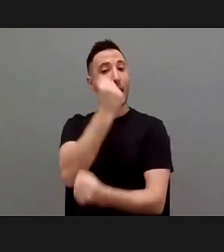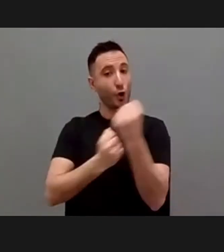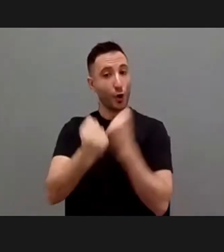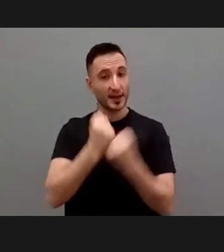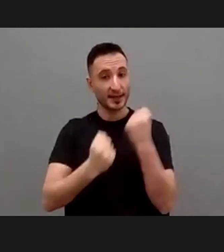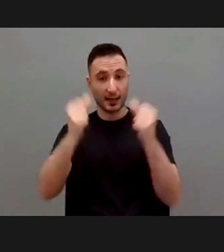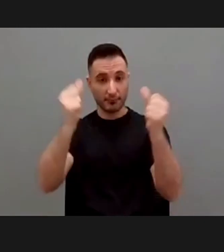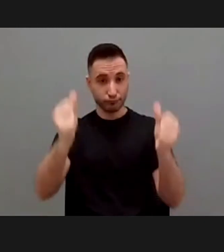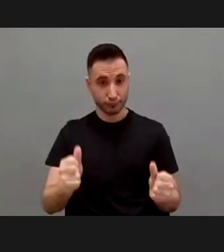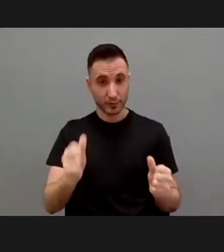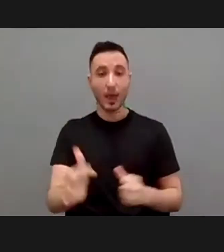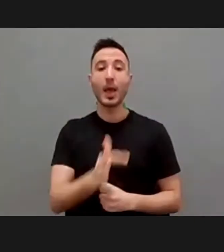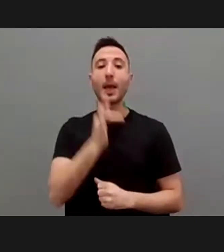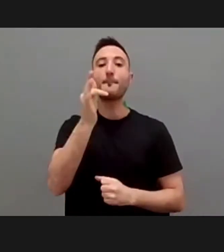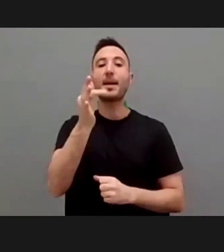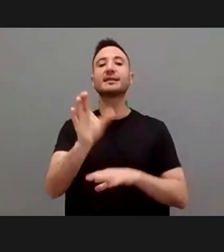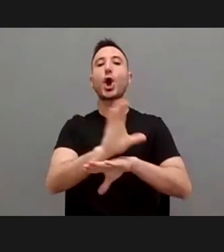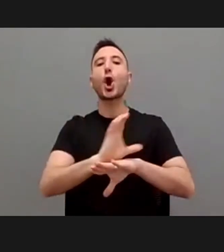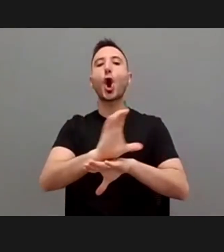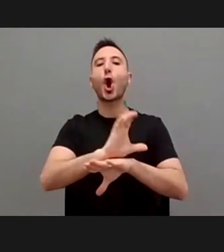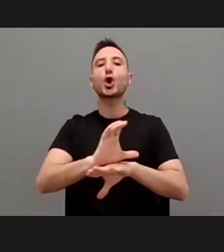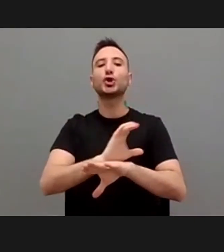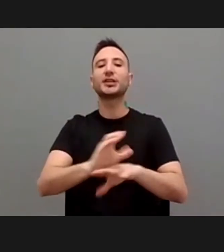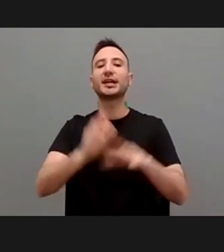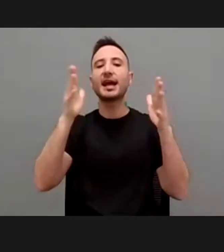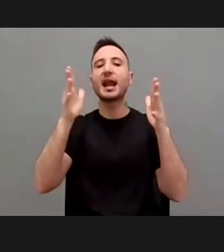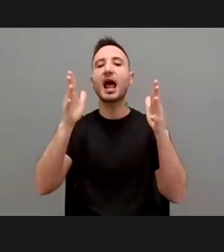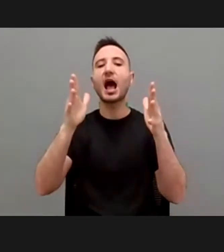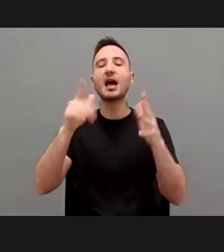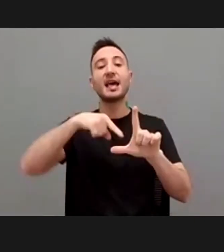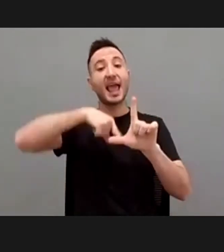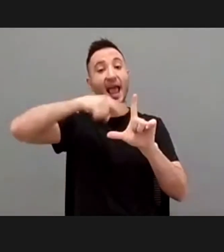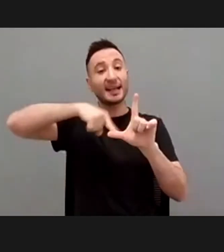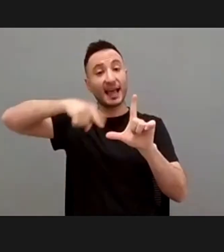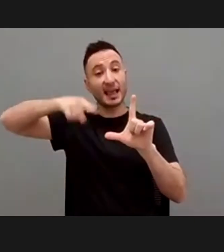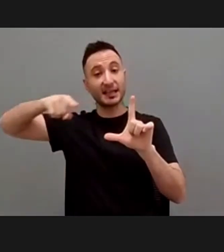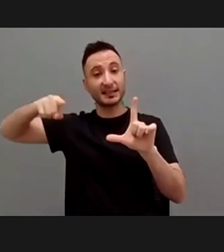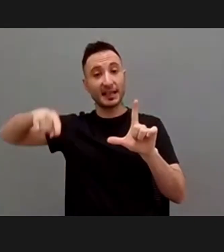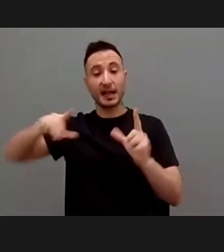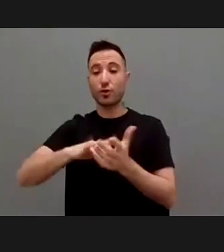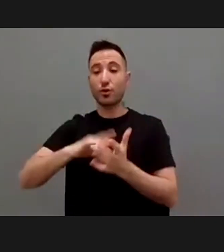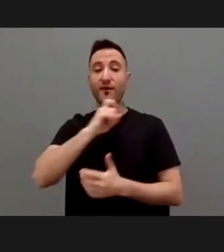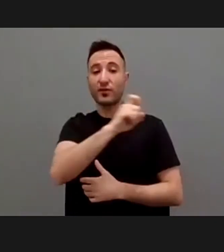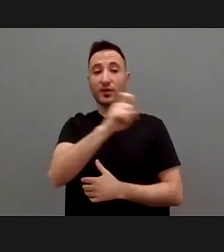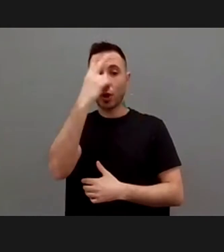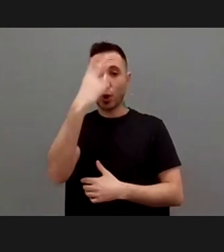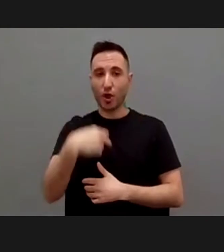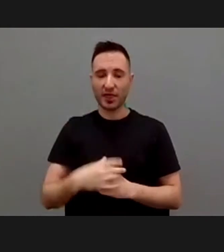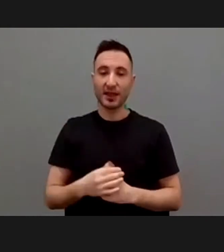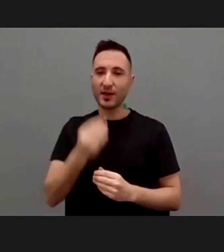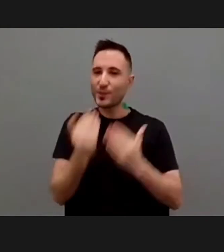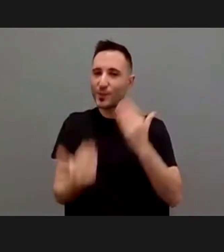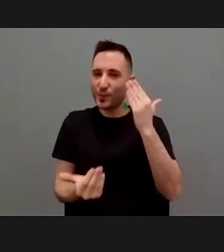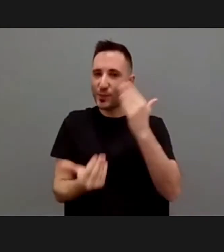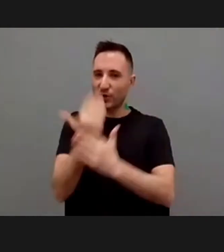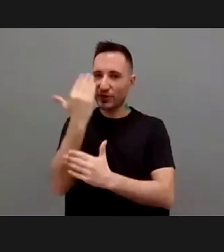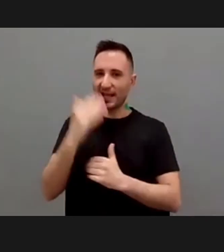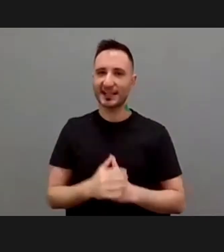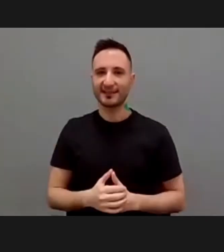es consejera del Consejo Superior de Estadística en representación de la Fundación ONCE. Sabina, buenos días.